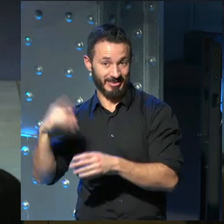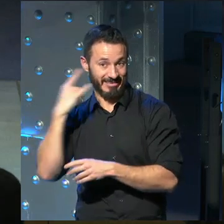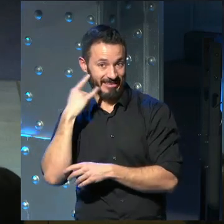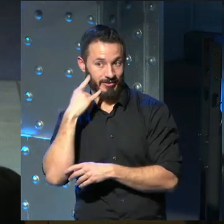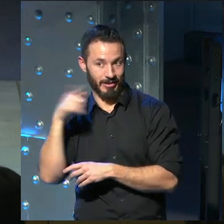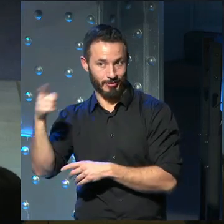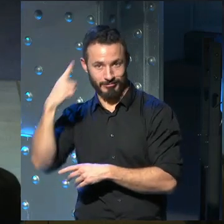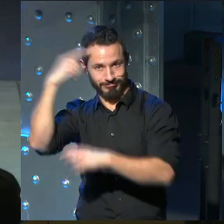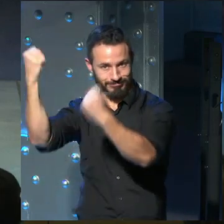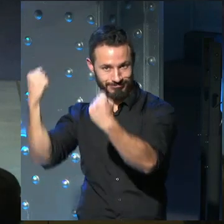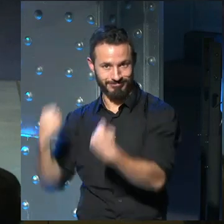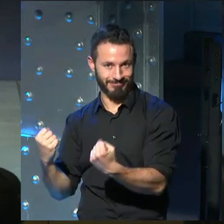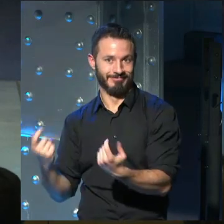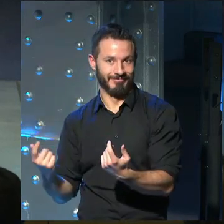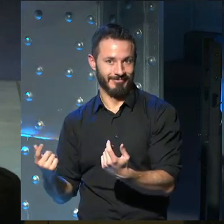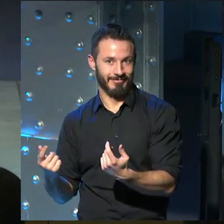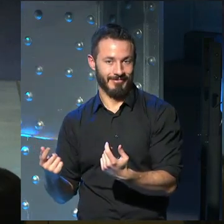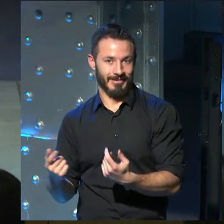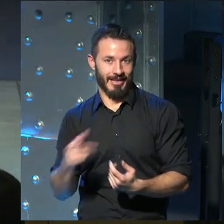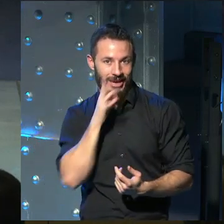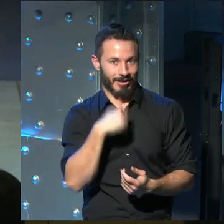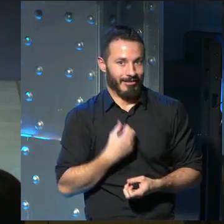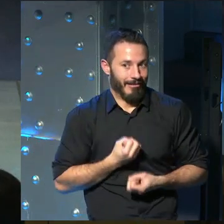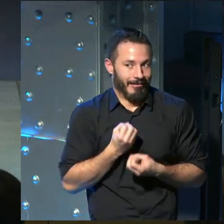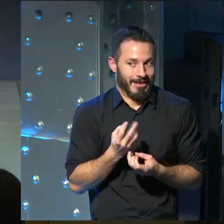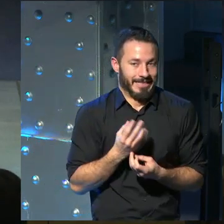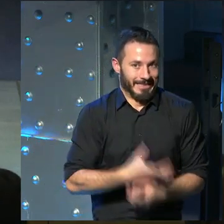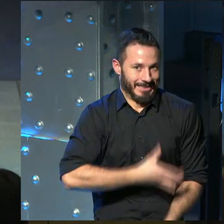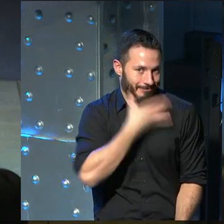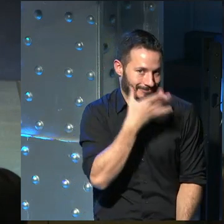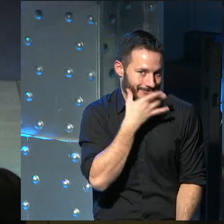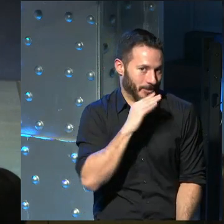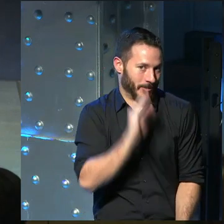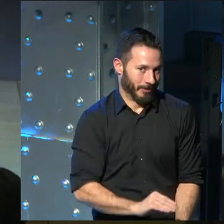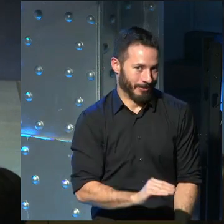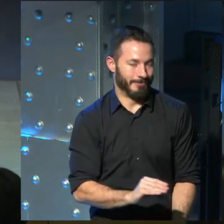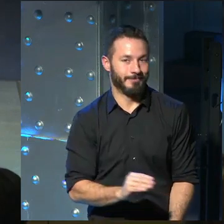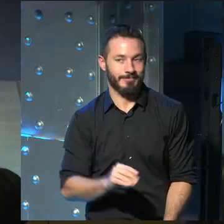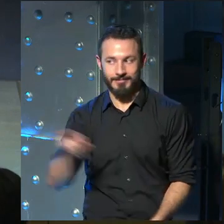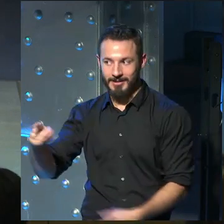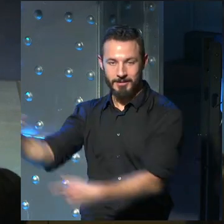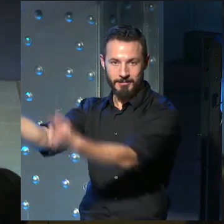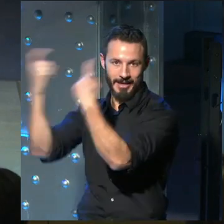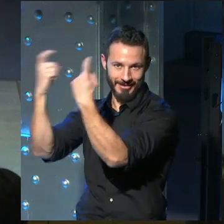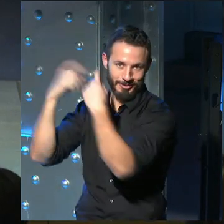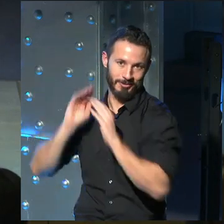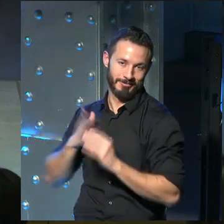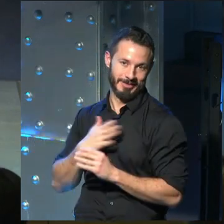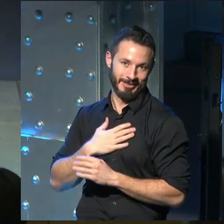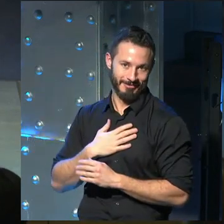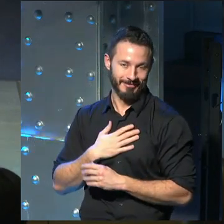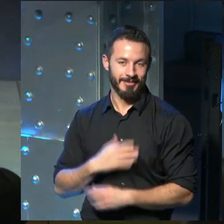una nos eminencia. Tiene que decir algo, ¿verdad? Pues Después. sí, me siento un poco cohibida hablándole de este tema a él. Él que ha sido mi maestro, ¿no? En todo